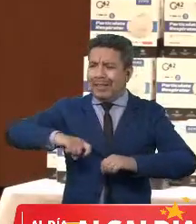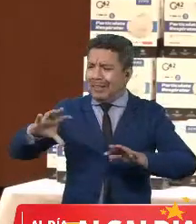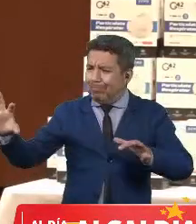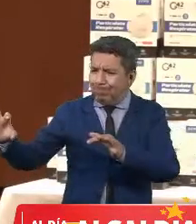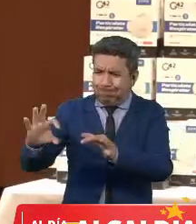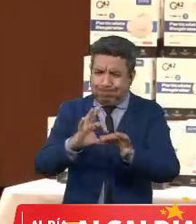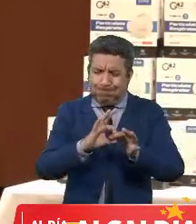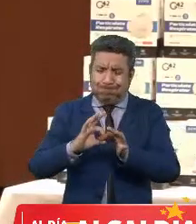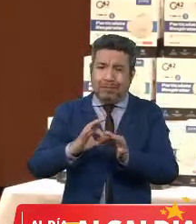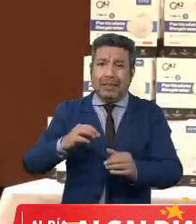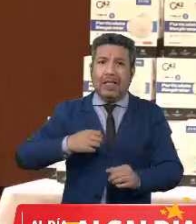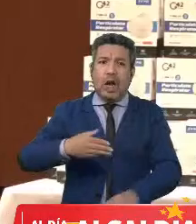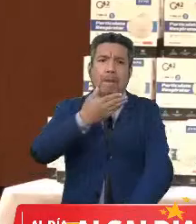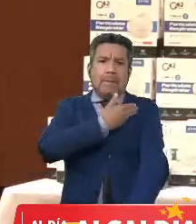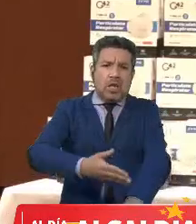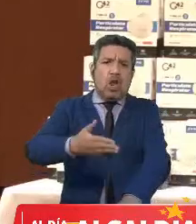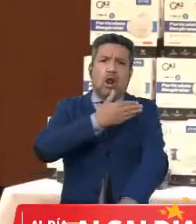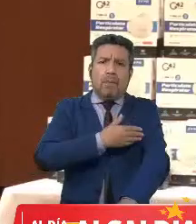tener millones de vacunas más.